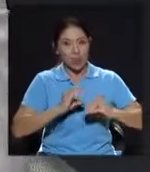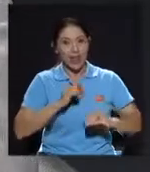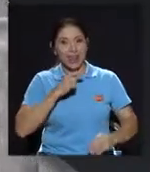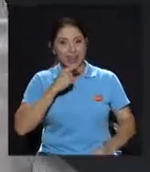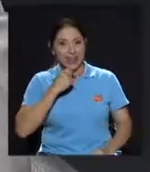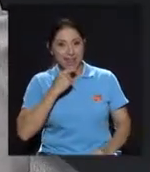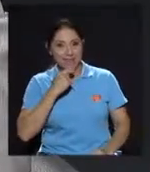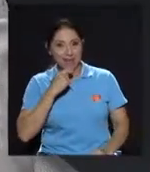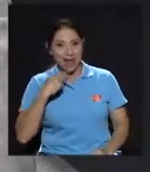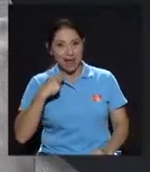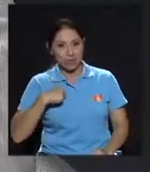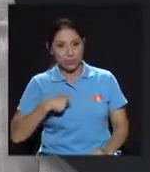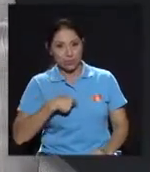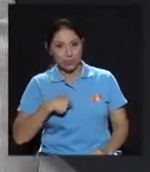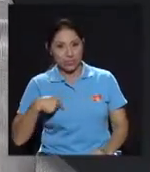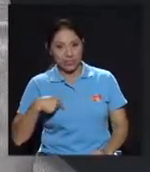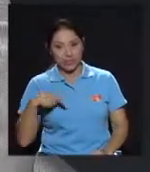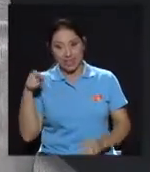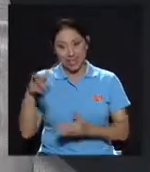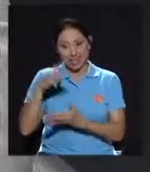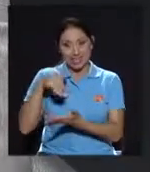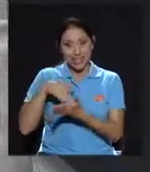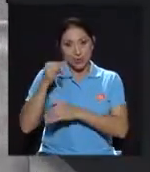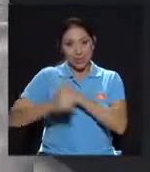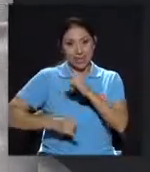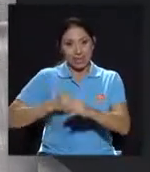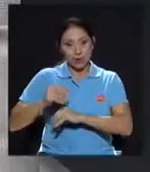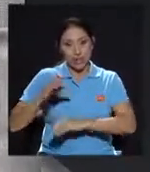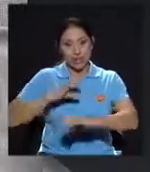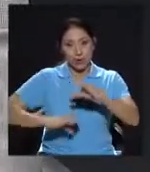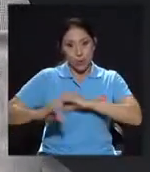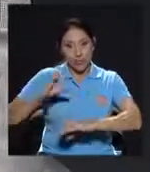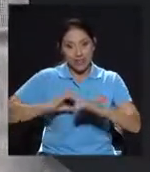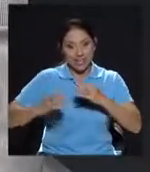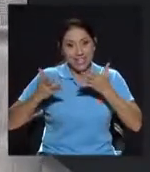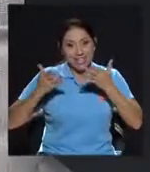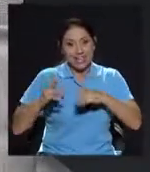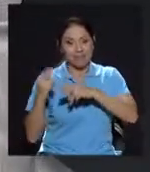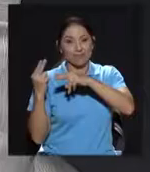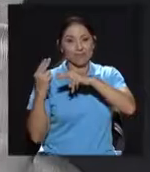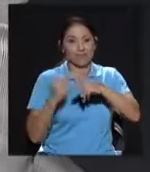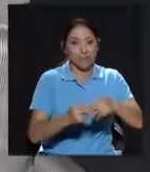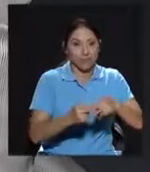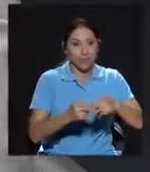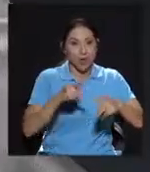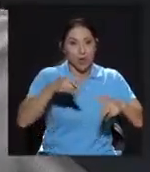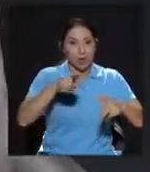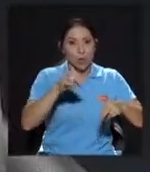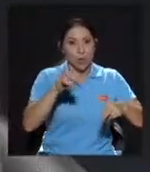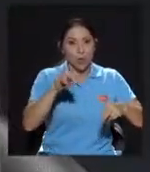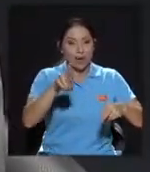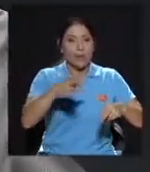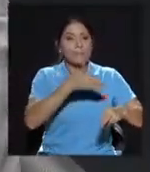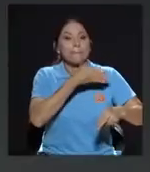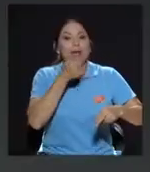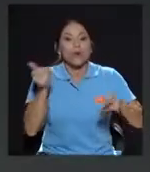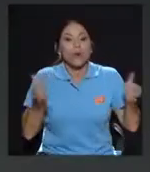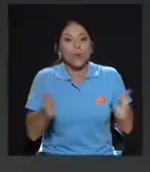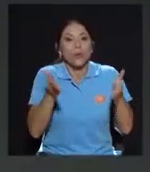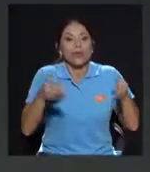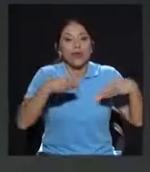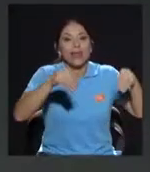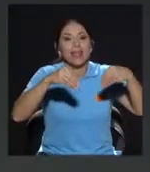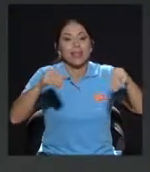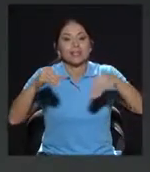internacional de comercio ha designado procomer ya por tres años consecutivos la mejor promotora de exportaciones del mundo por encima de